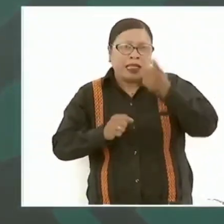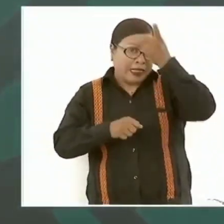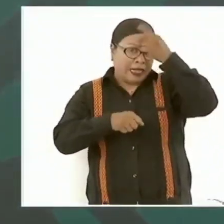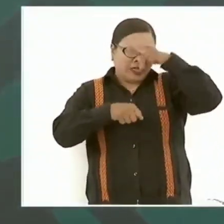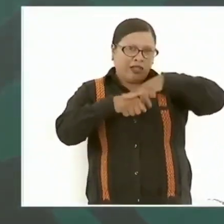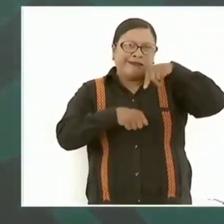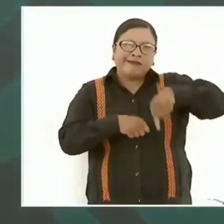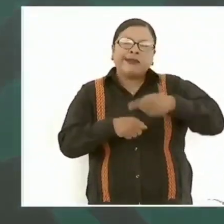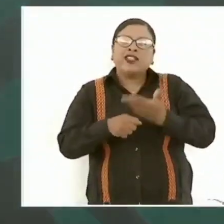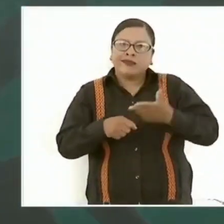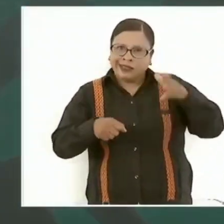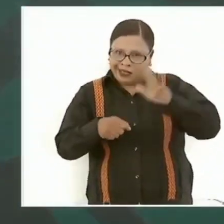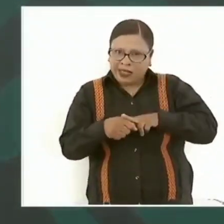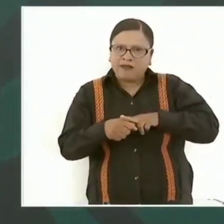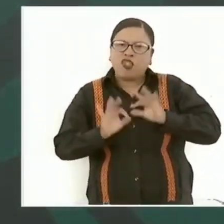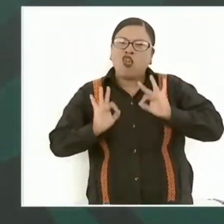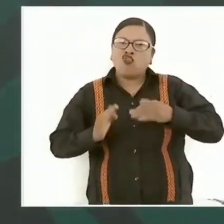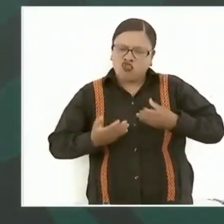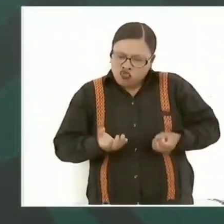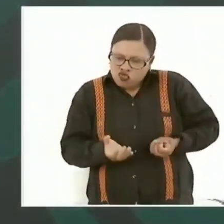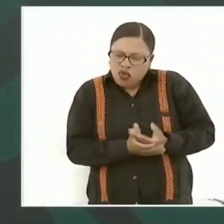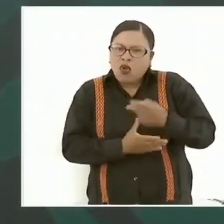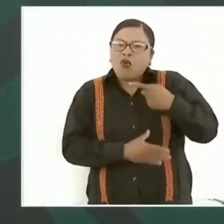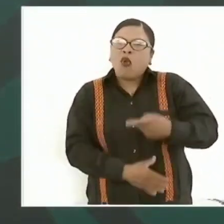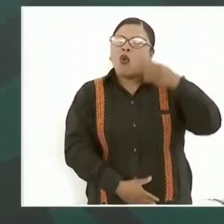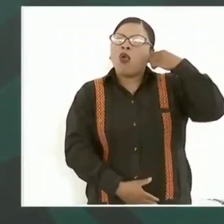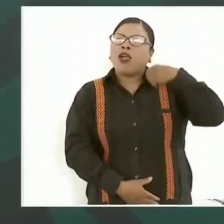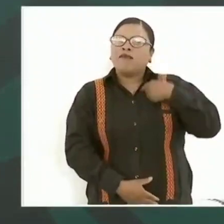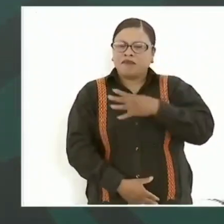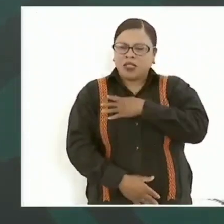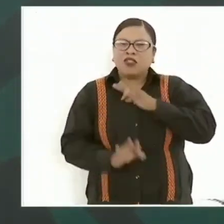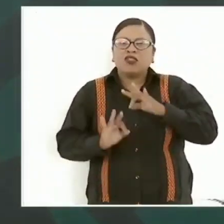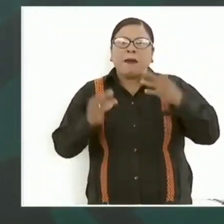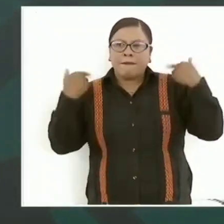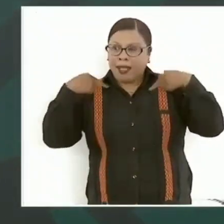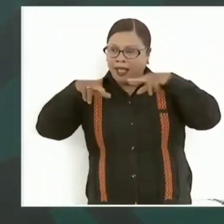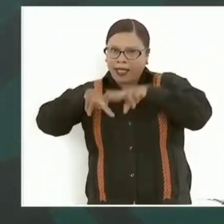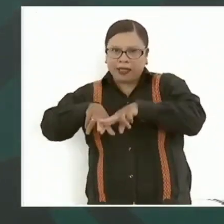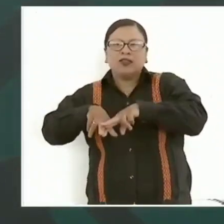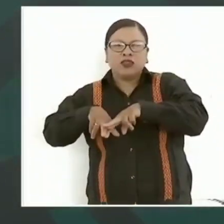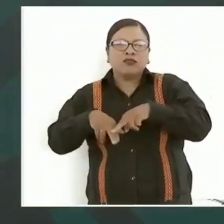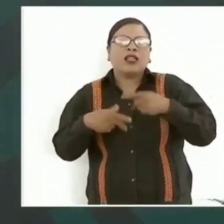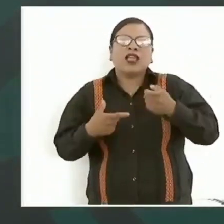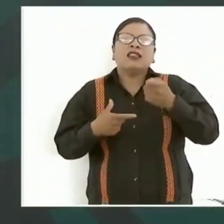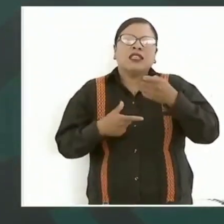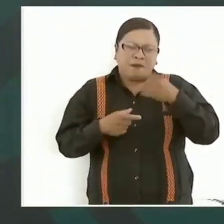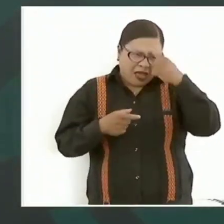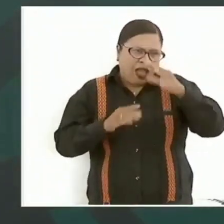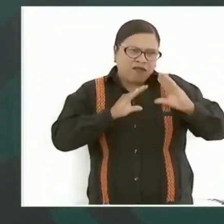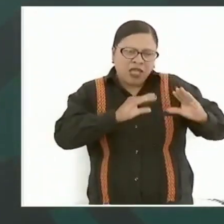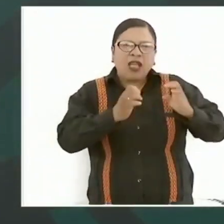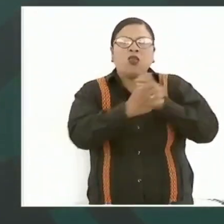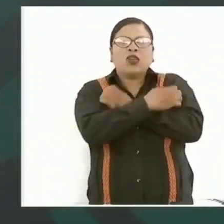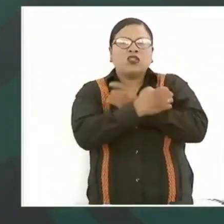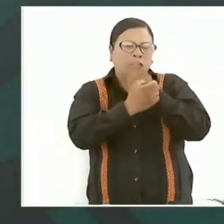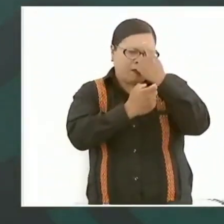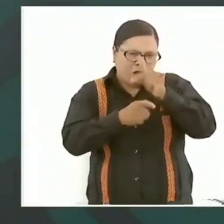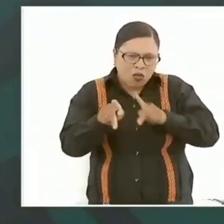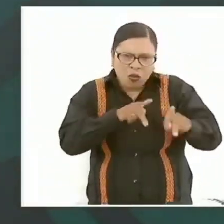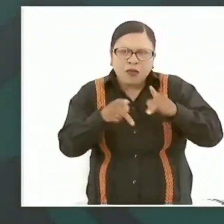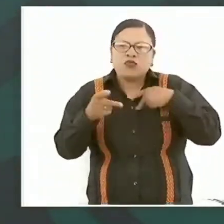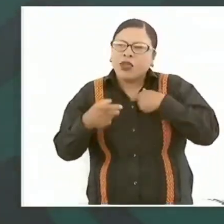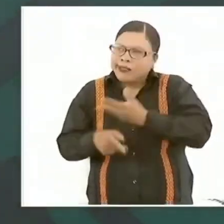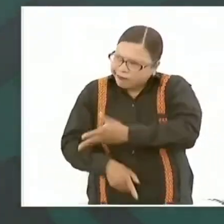hospital. Oaxaqueño de nacimiento, hijo de profesores dedicados a la educación de nuestro pueblo y de quienes aprendí